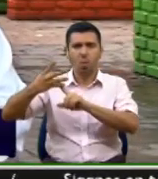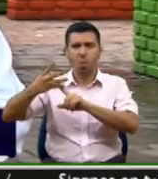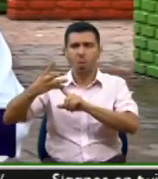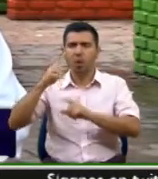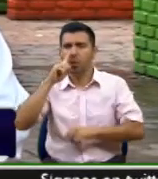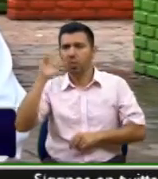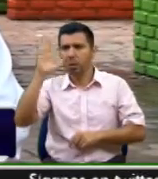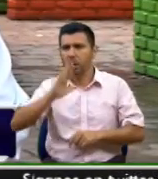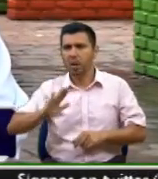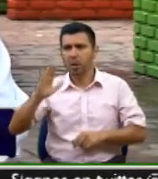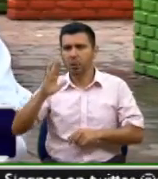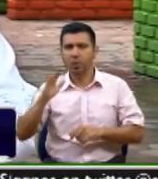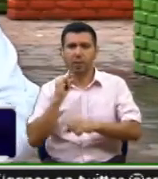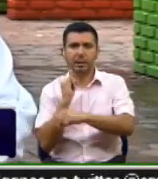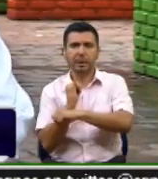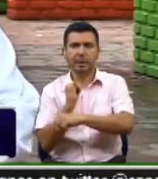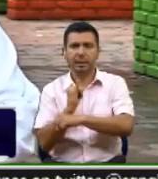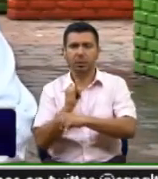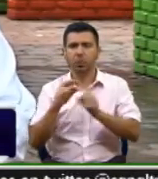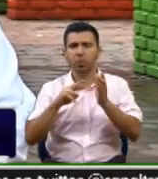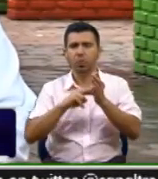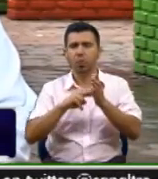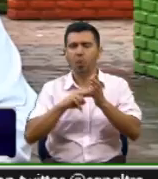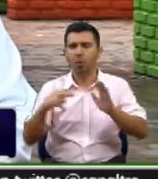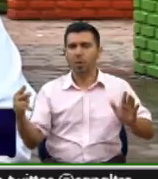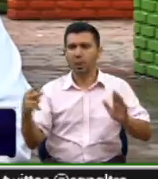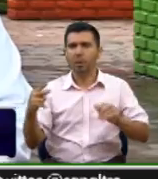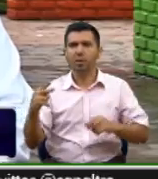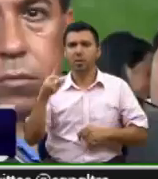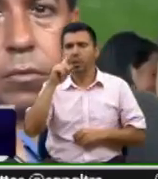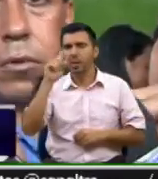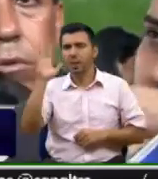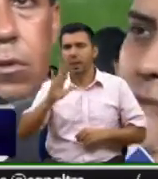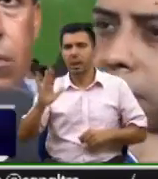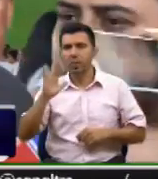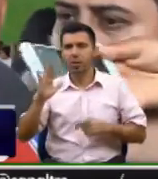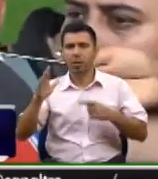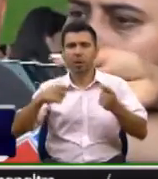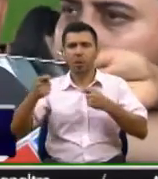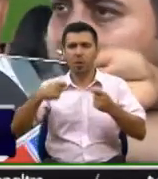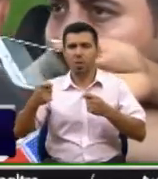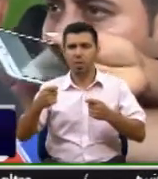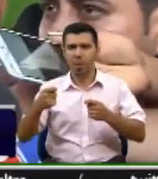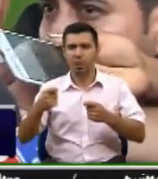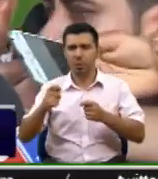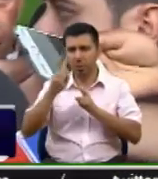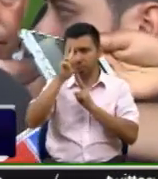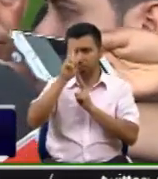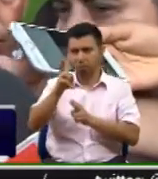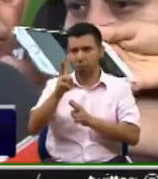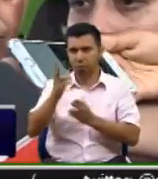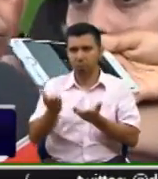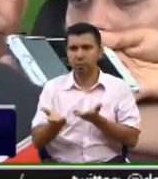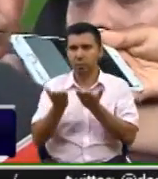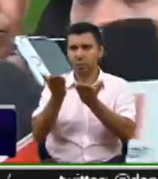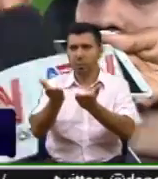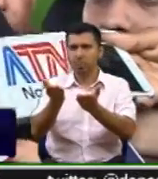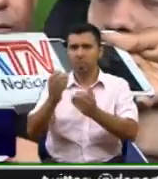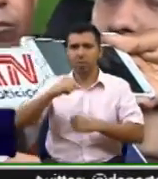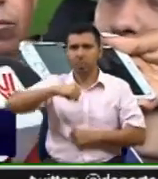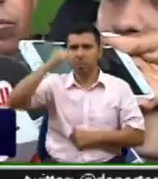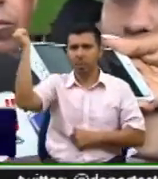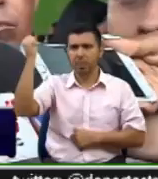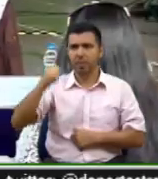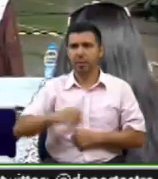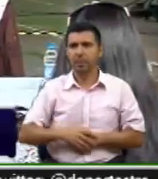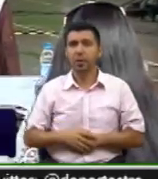Técnico Nacional de Comercio. Sobre este tema habló el viceministro. Estamos hoy en el Día de la Excelencia Educativa en todo el país, estamos